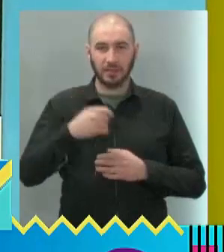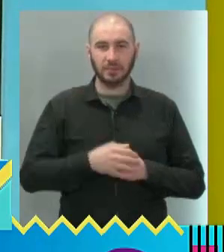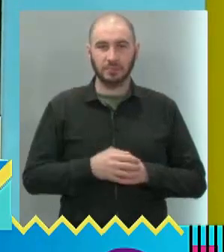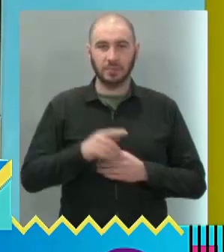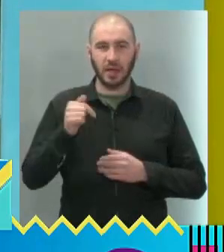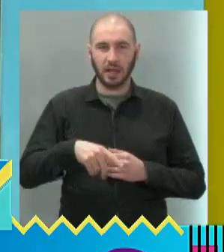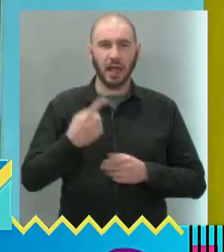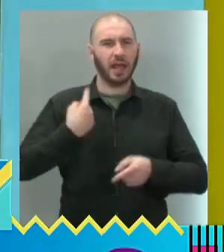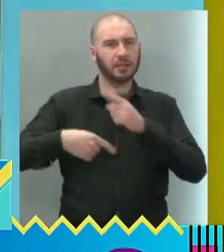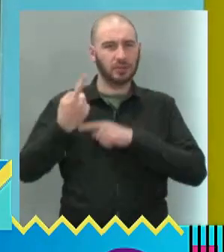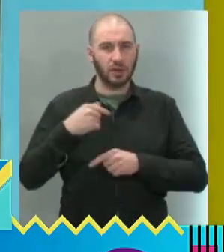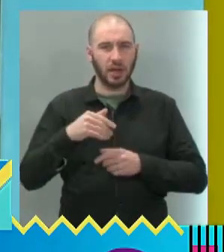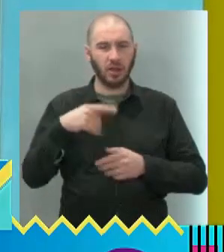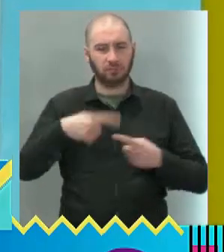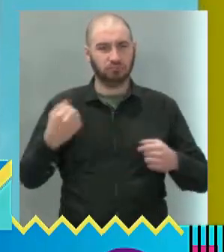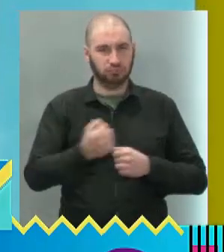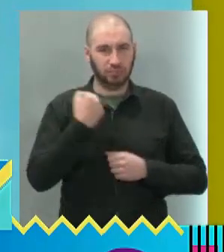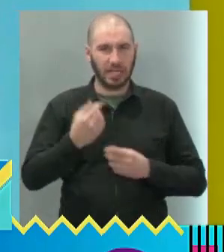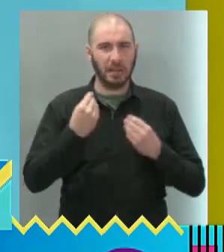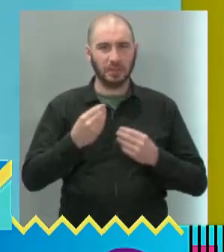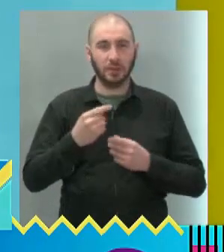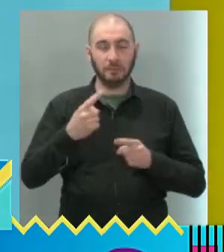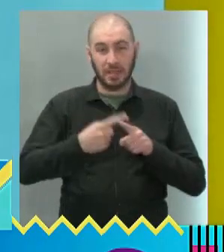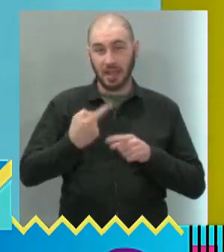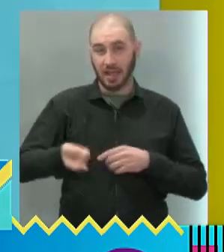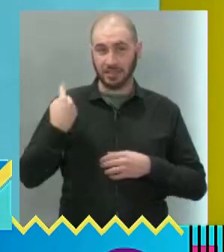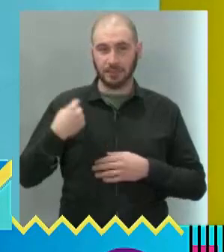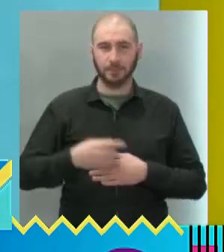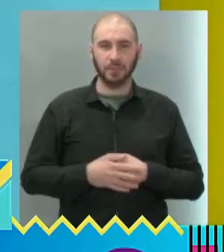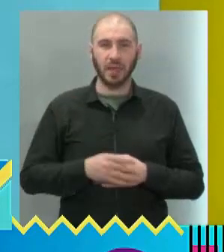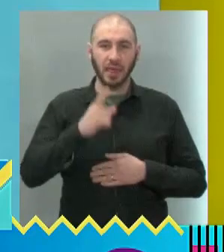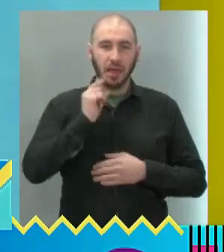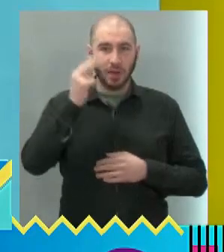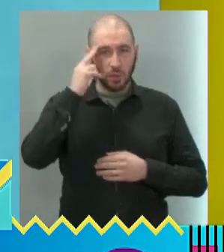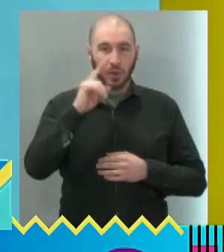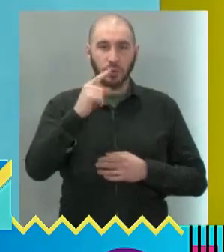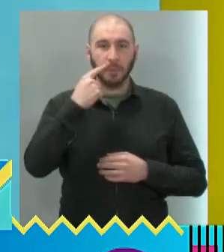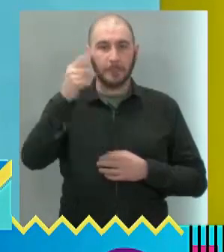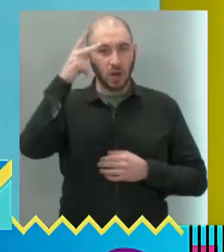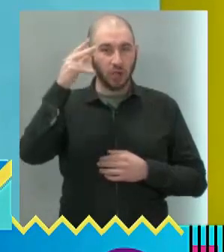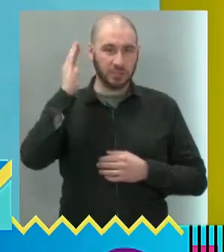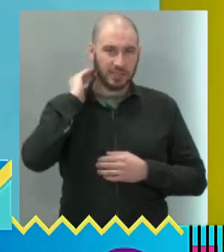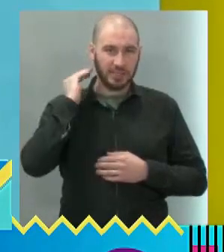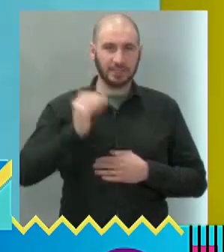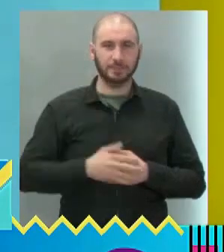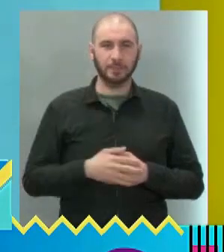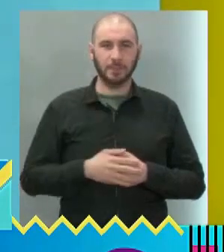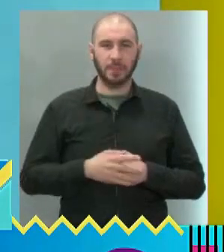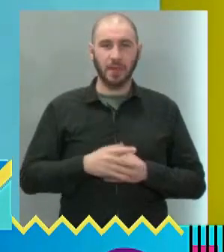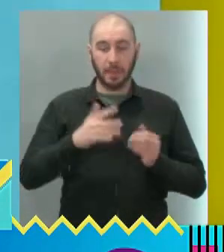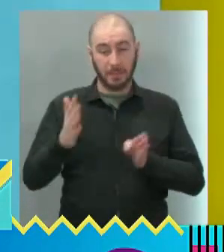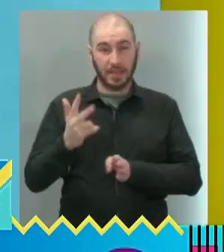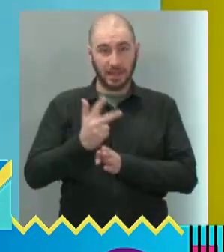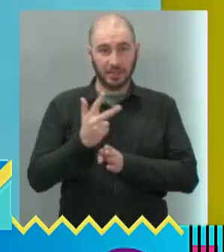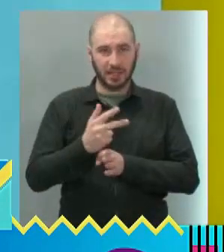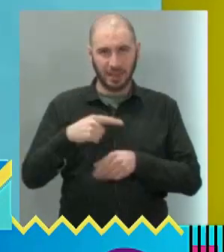poco de revisión histórica de este acontecimiento, de lo que celebramos en el día de ayer, este 9 de julio de 1816. En este tercer